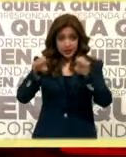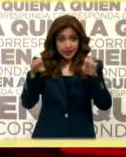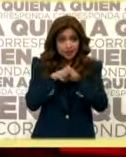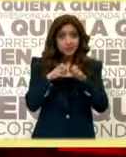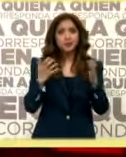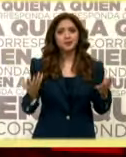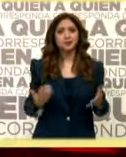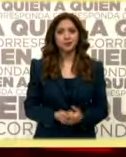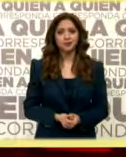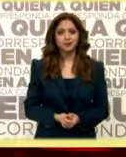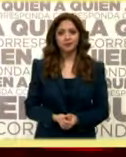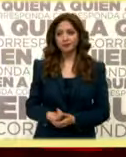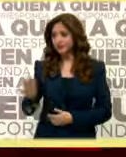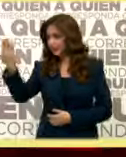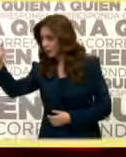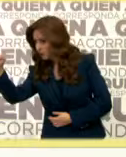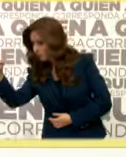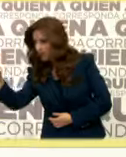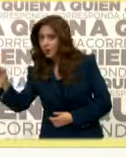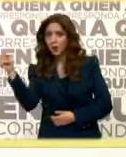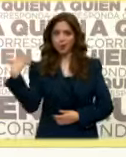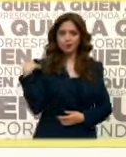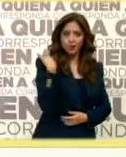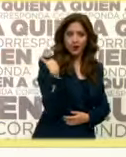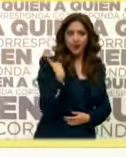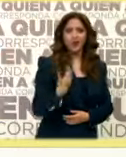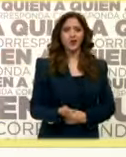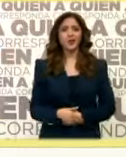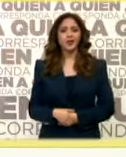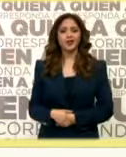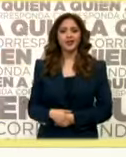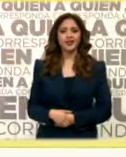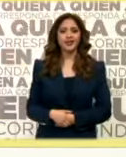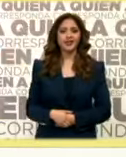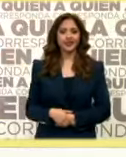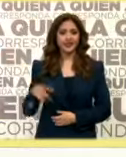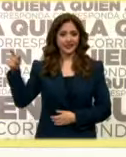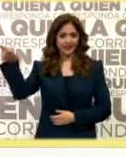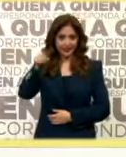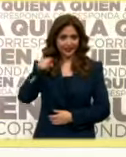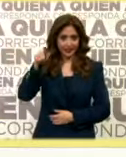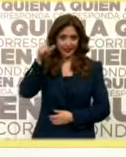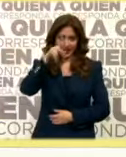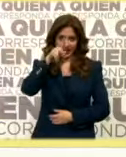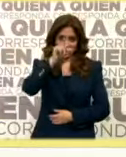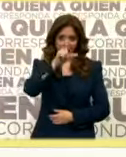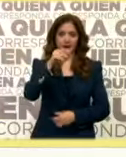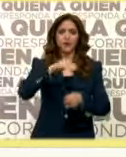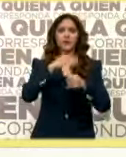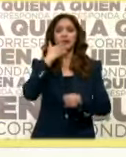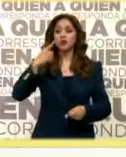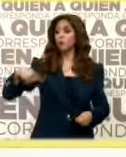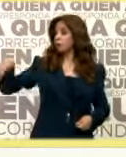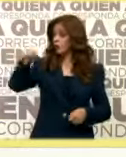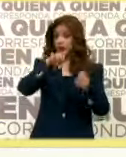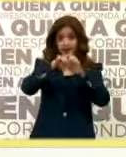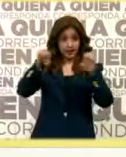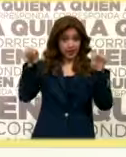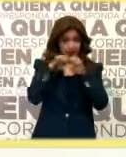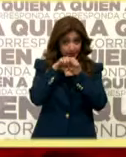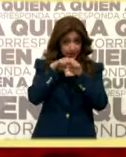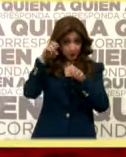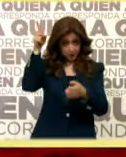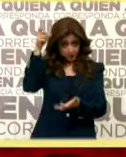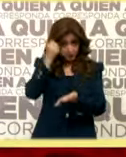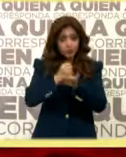de El Urbano, nuestro modelo, Sostiene Esferas. Estrella. Carlita, pórtate bien. Y todo el equipo, a quien corresponda,